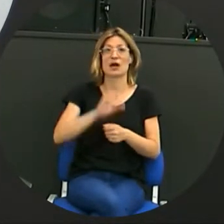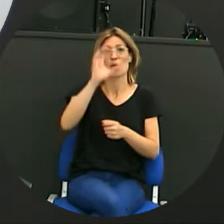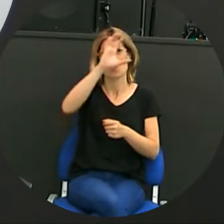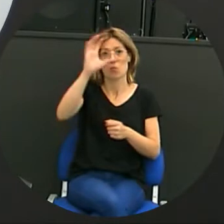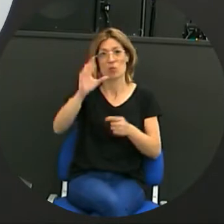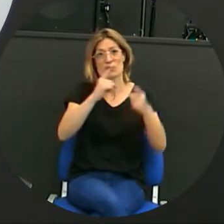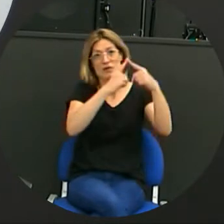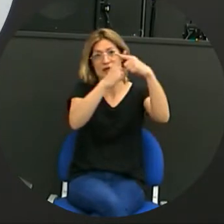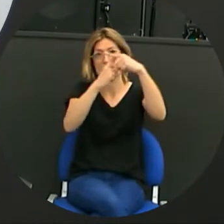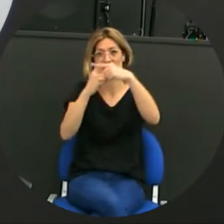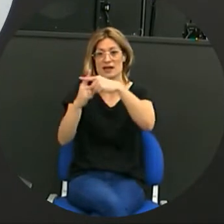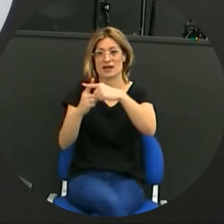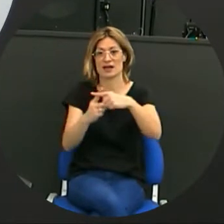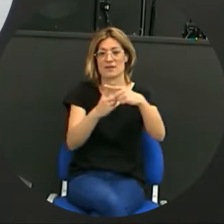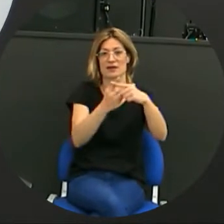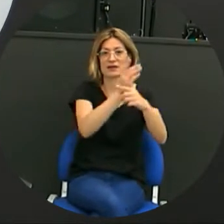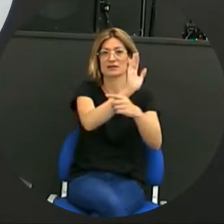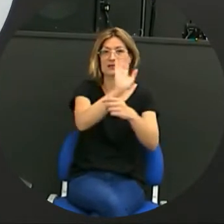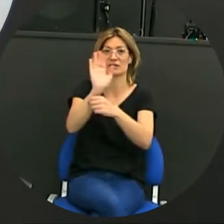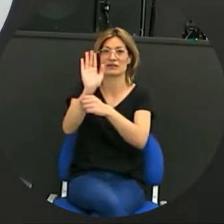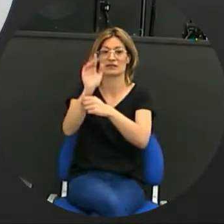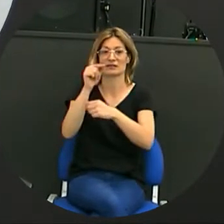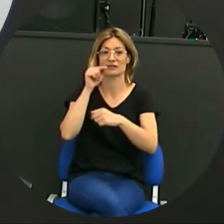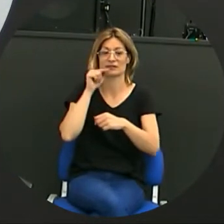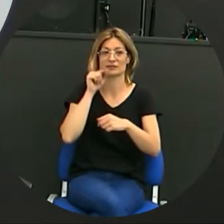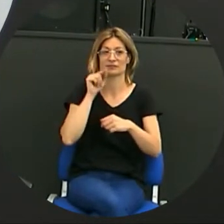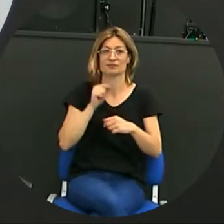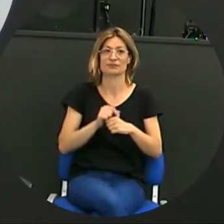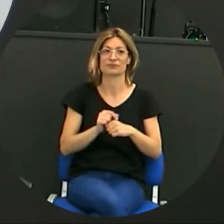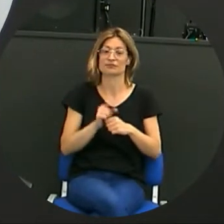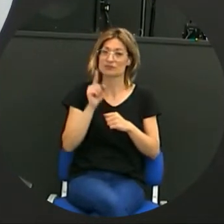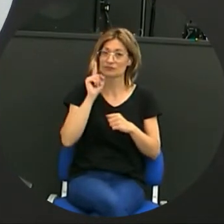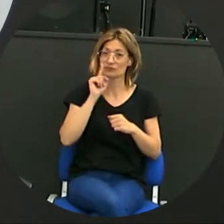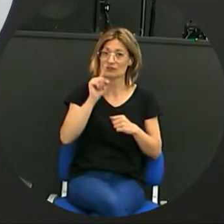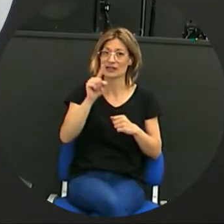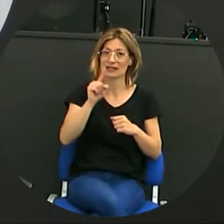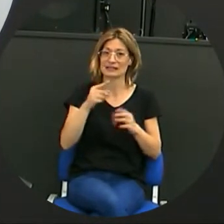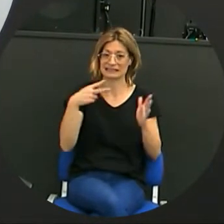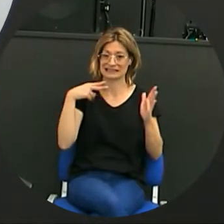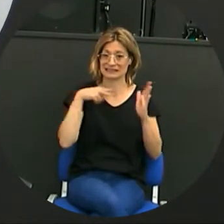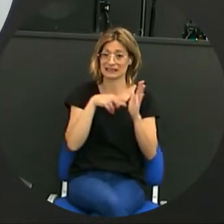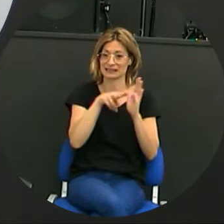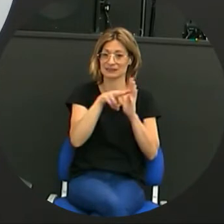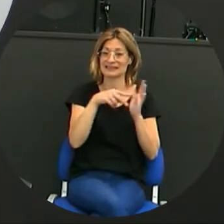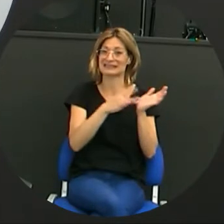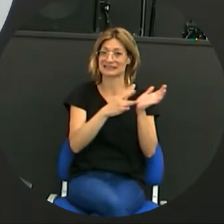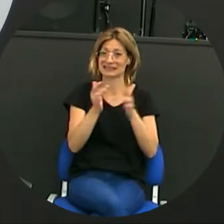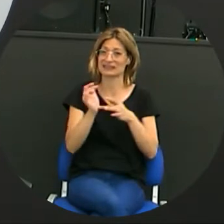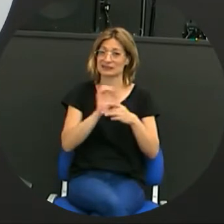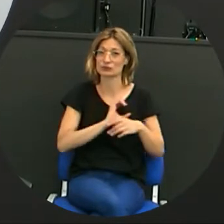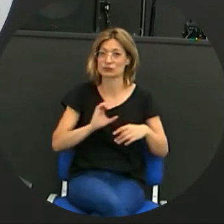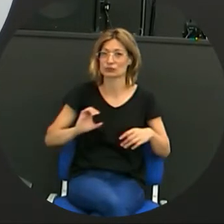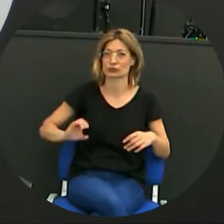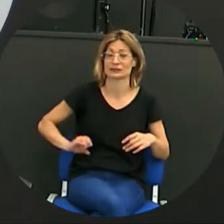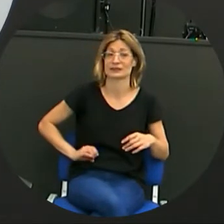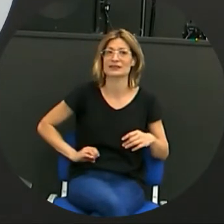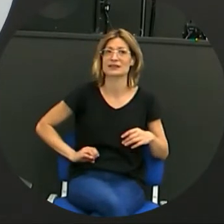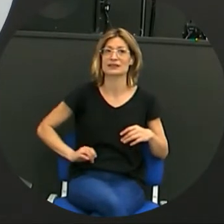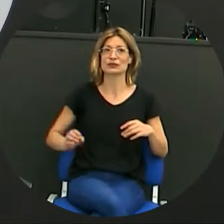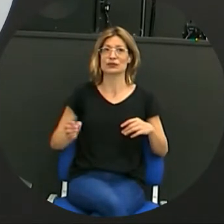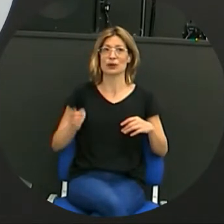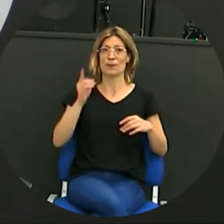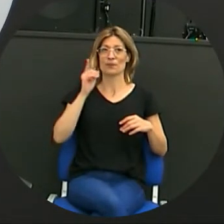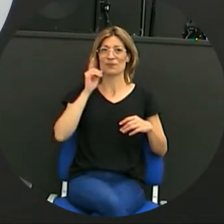Calvario, donde Juan dice en Juan 19:30 que a través de ese Jesús como Cristo